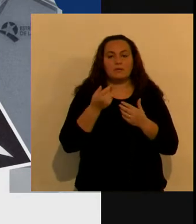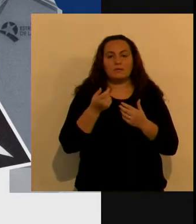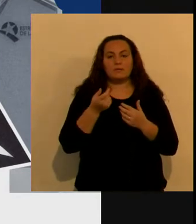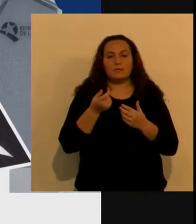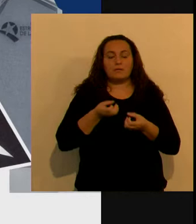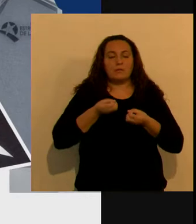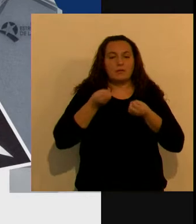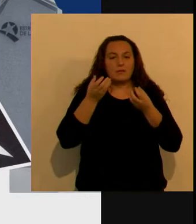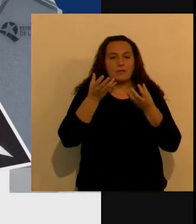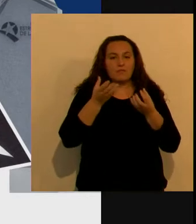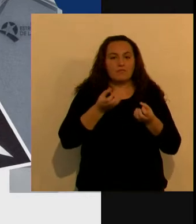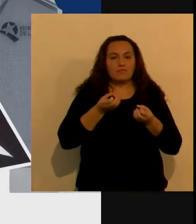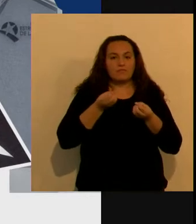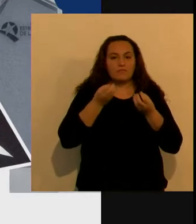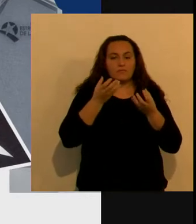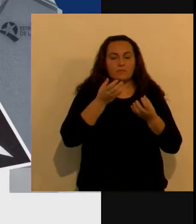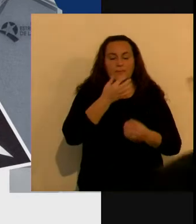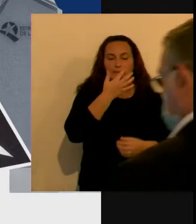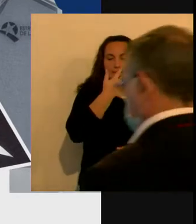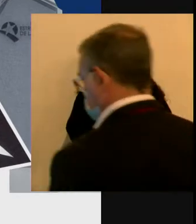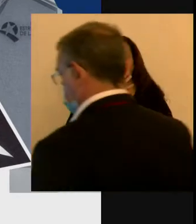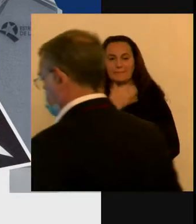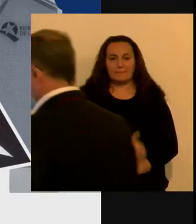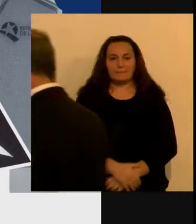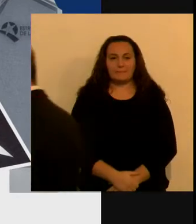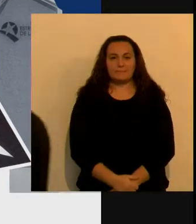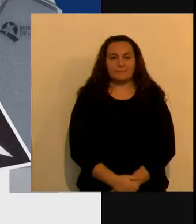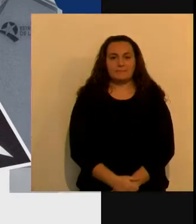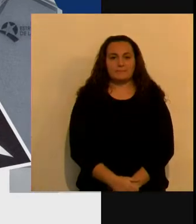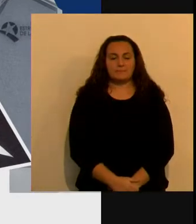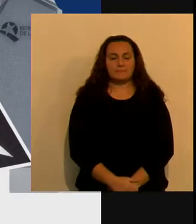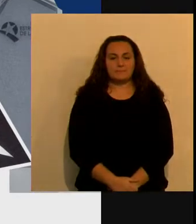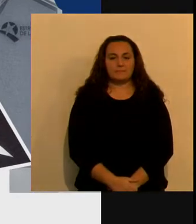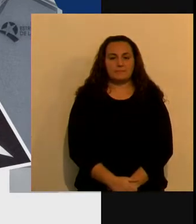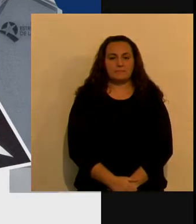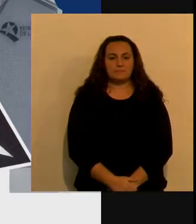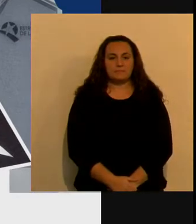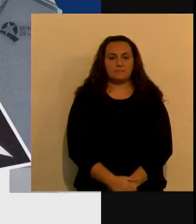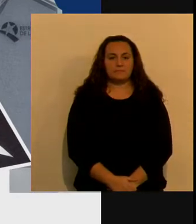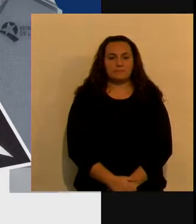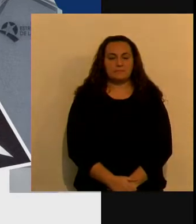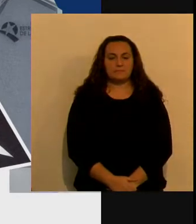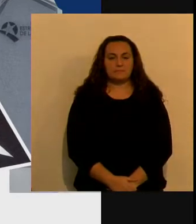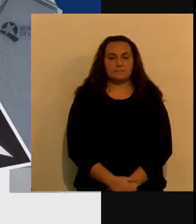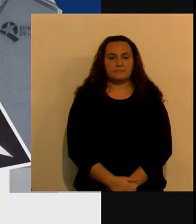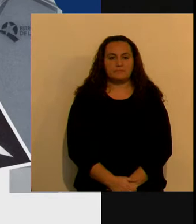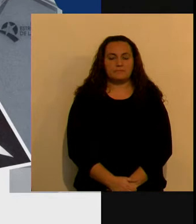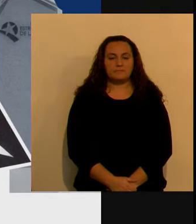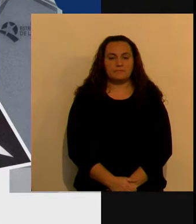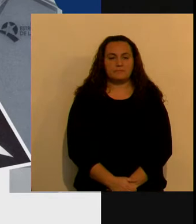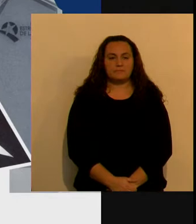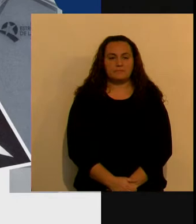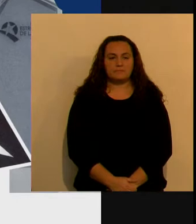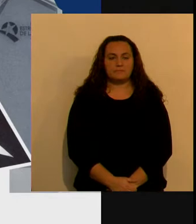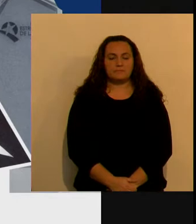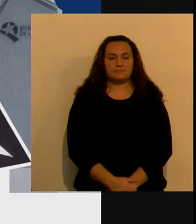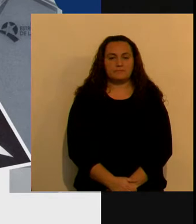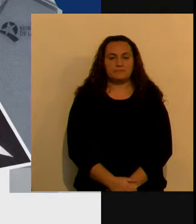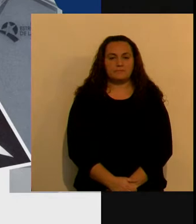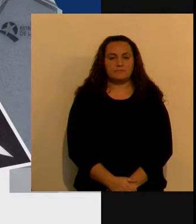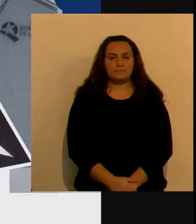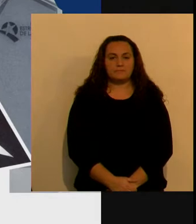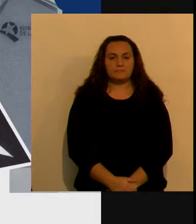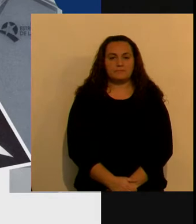por mayoría el siguiente acuerdo. Asunto número 17, urgencia número 1. Propuesta para